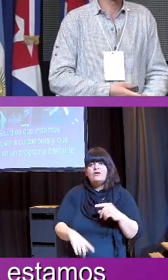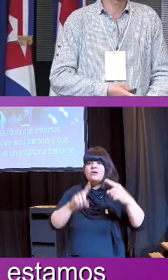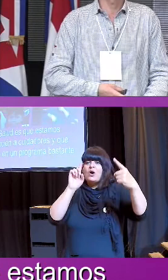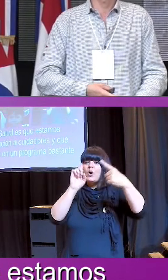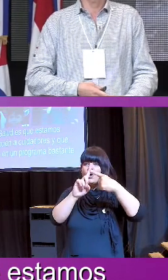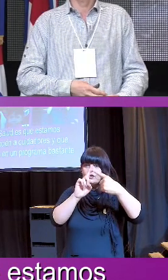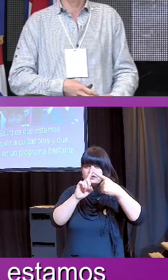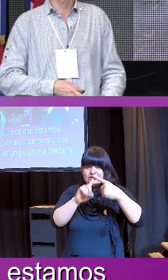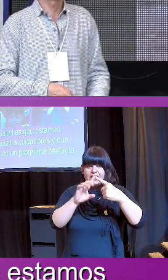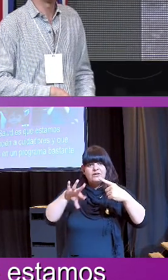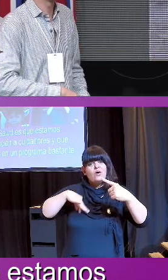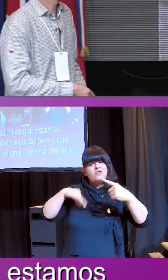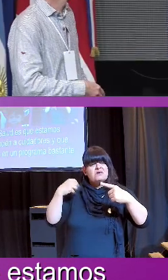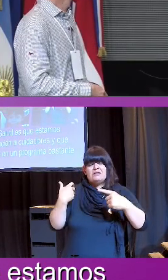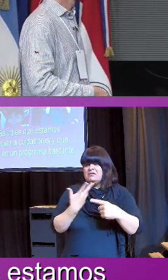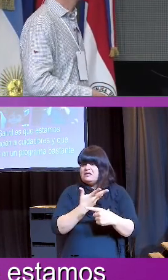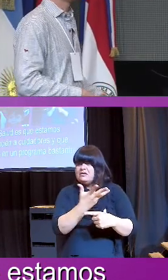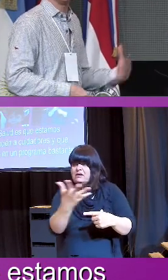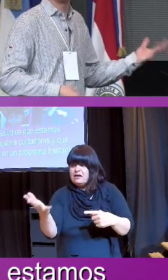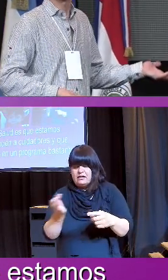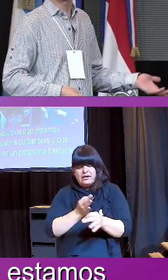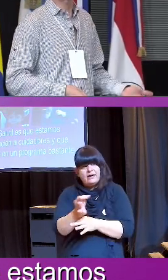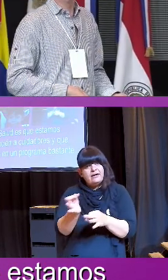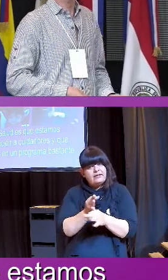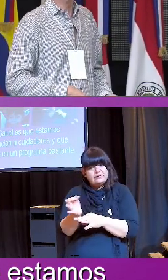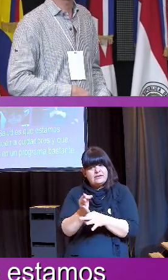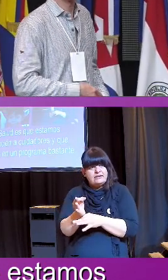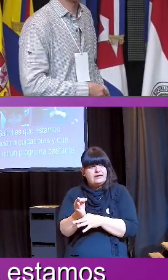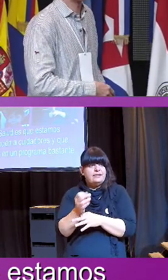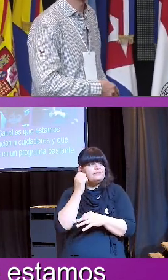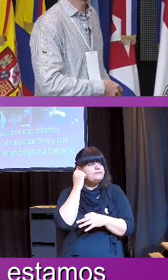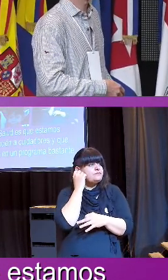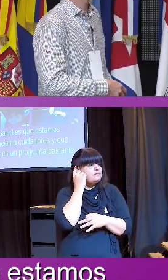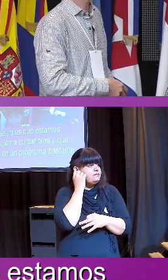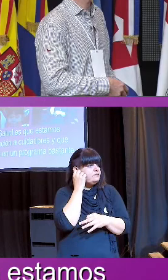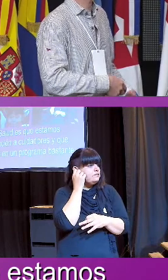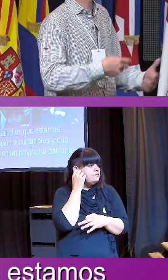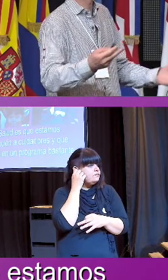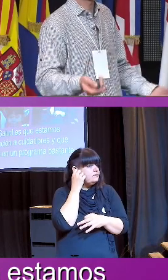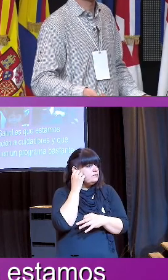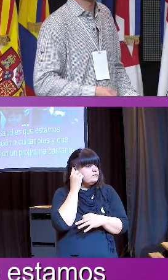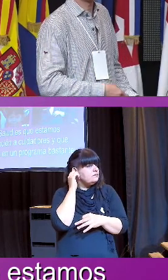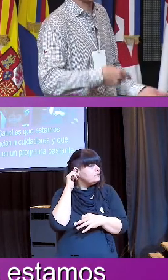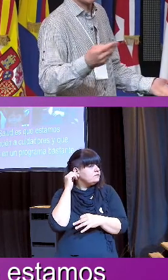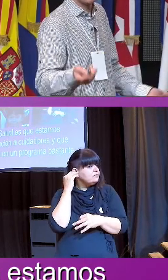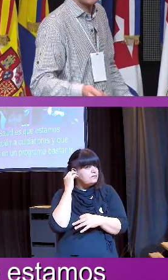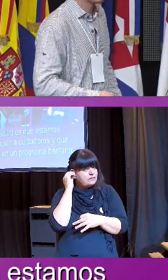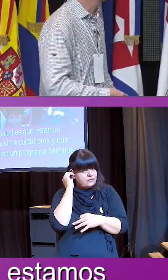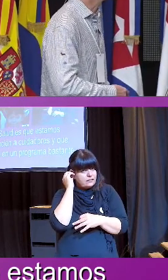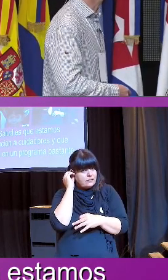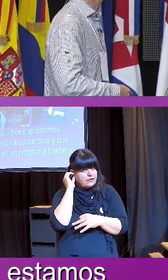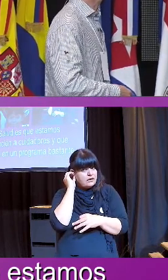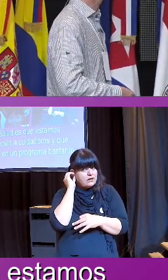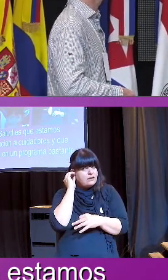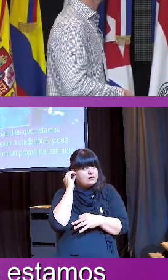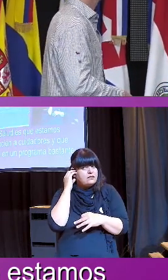las habilidades de la vida diaria, de independencia, etc. Vamos a desarrollar más esto en el taller de la tarde, cómo funciona y cuáles son las estrategias para